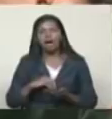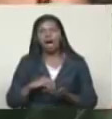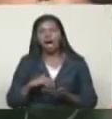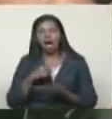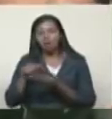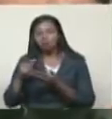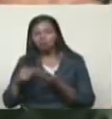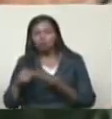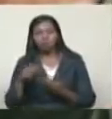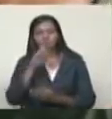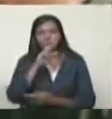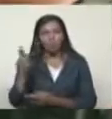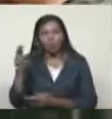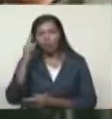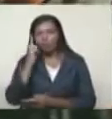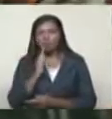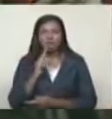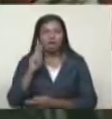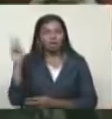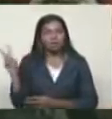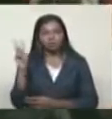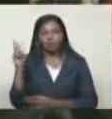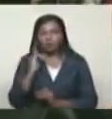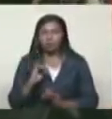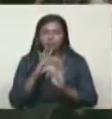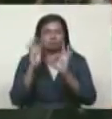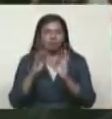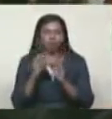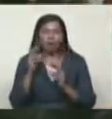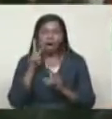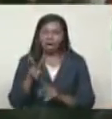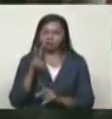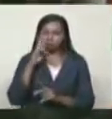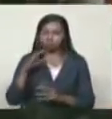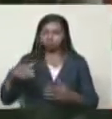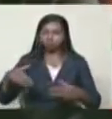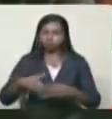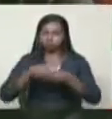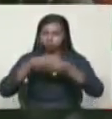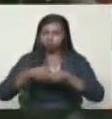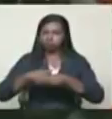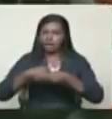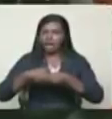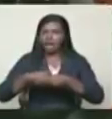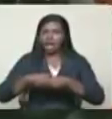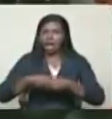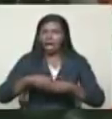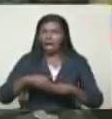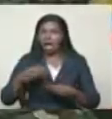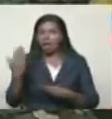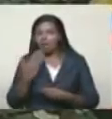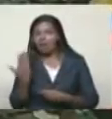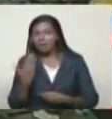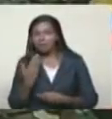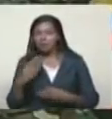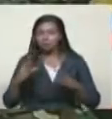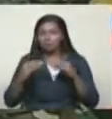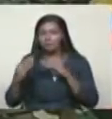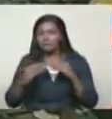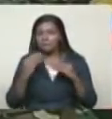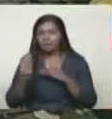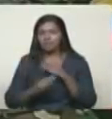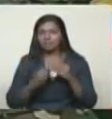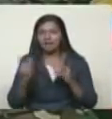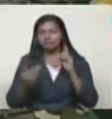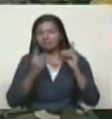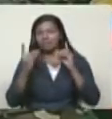la República Bolivariana de Venezuela. Allí el estrechón de manos y la conversación en este acercamiento, este